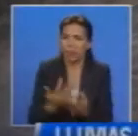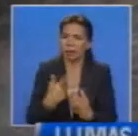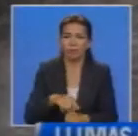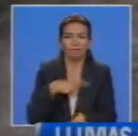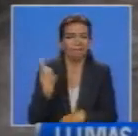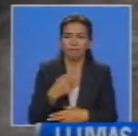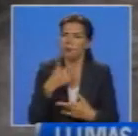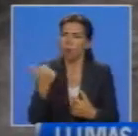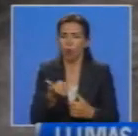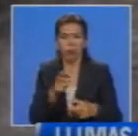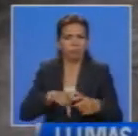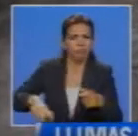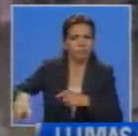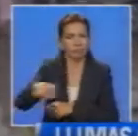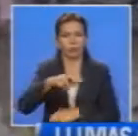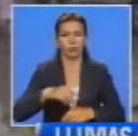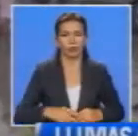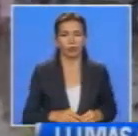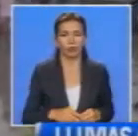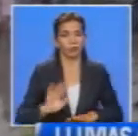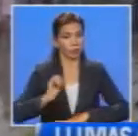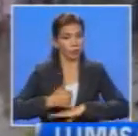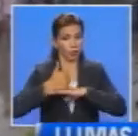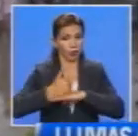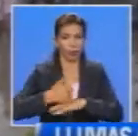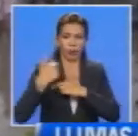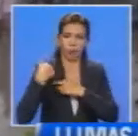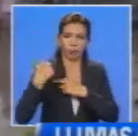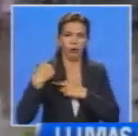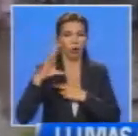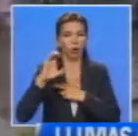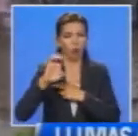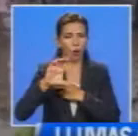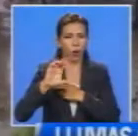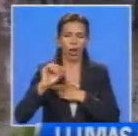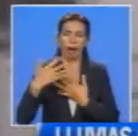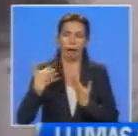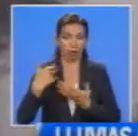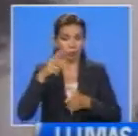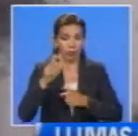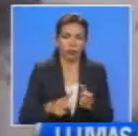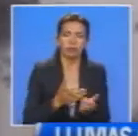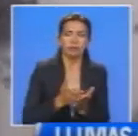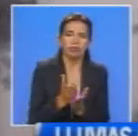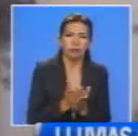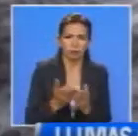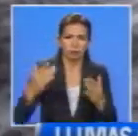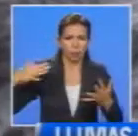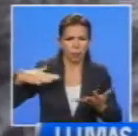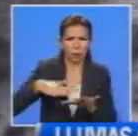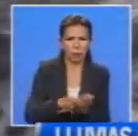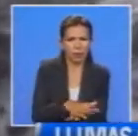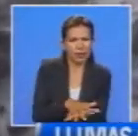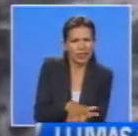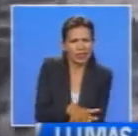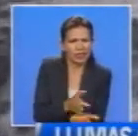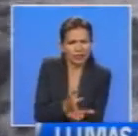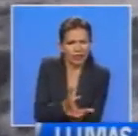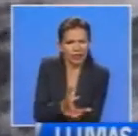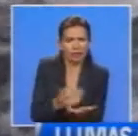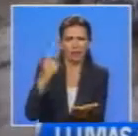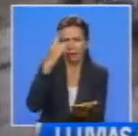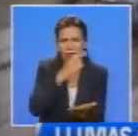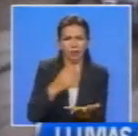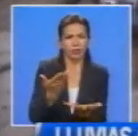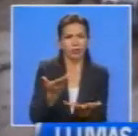Fue necesaria la presencia del personal del GOE para poder rescatar a los ocupantes de los vehículos que quedaron atrapados en el sector de Pungal, El